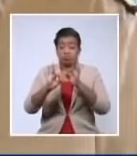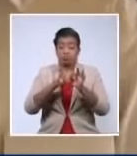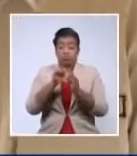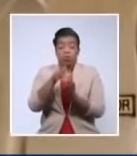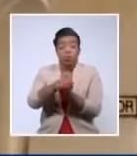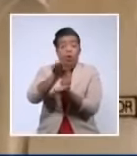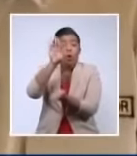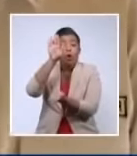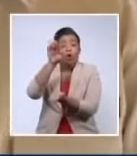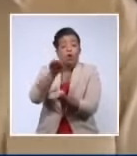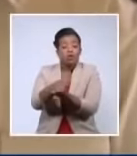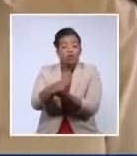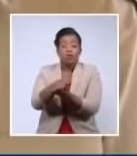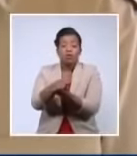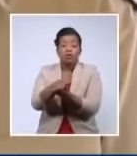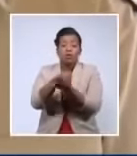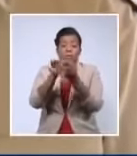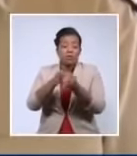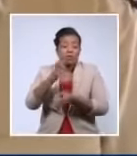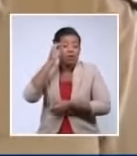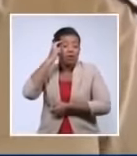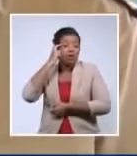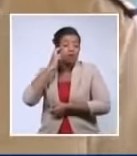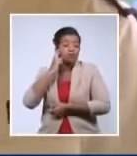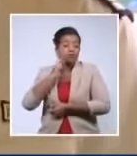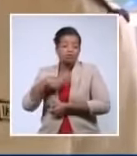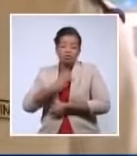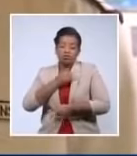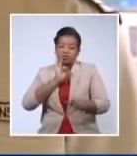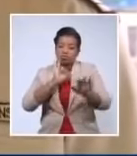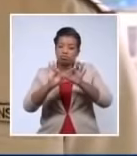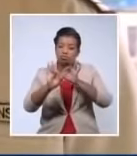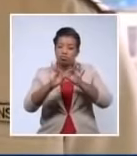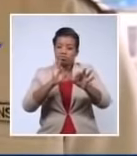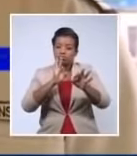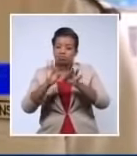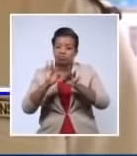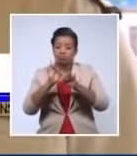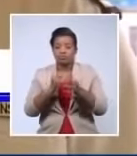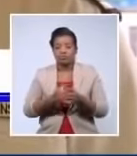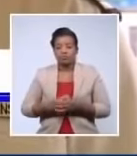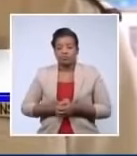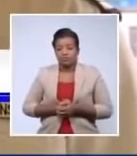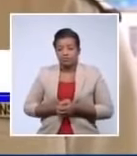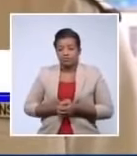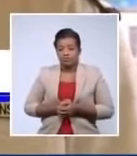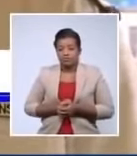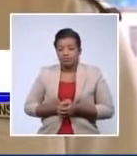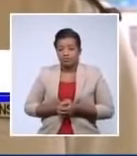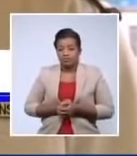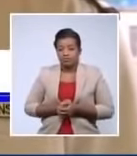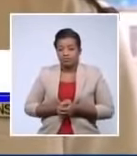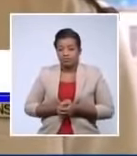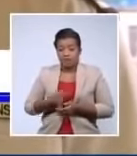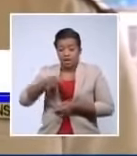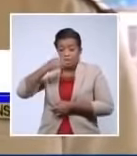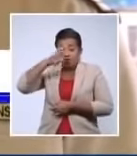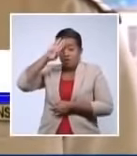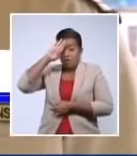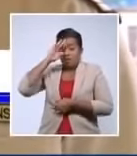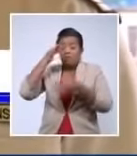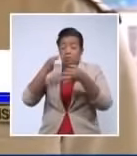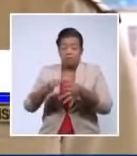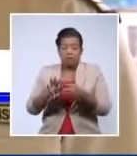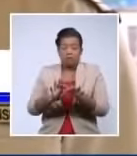cocodrilo lacustus, que es procedente del país de Norteamérica. En el caso del cubano es el más crítico,